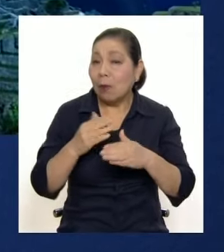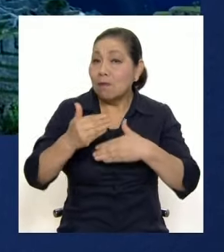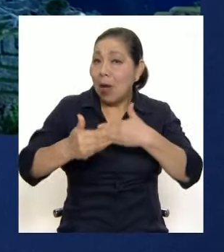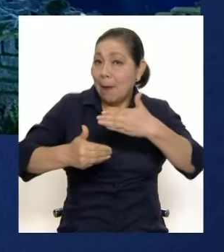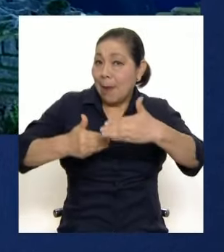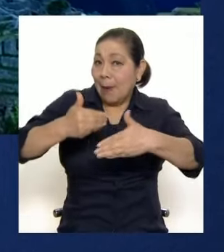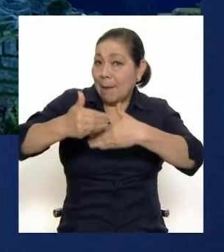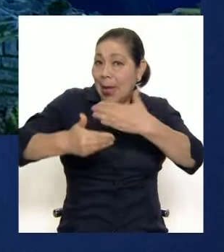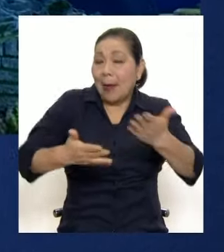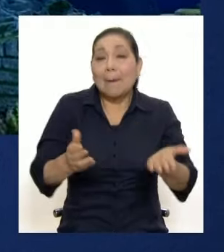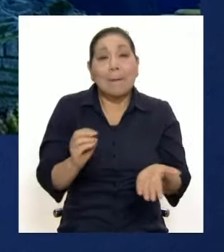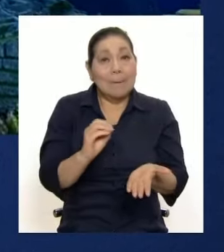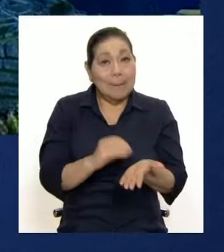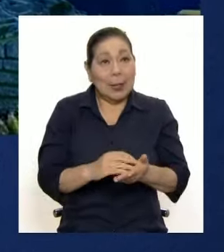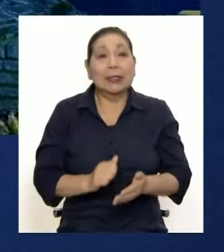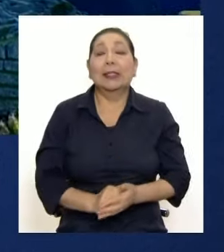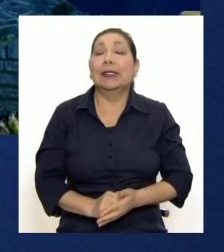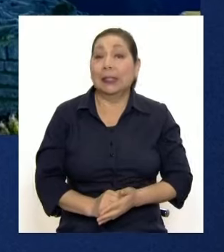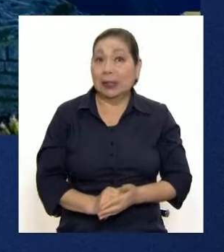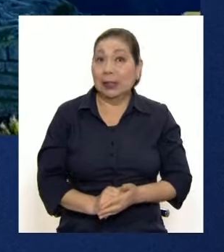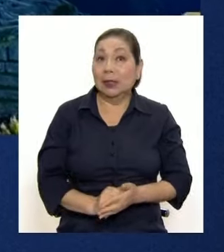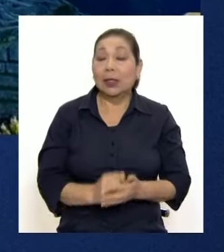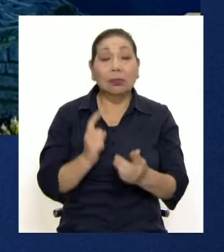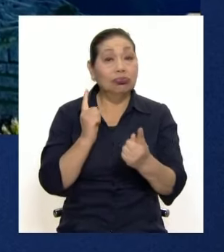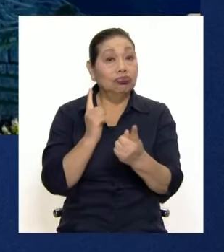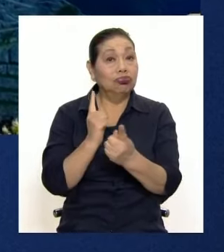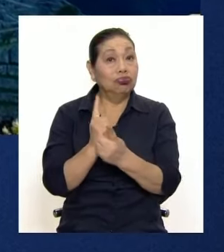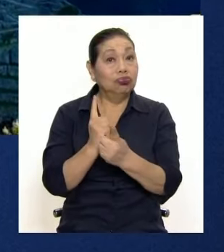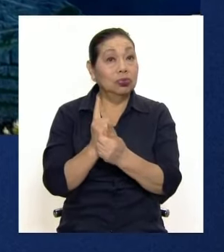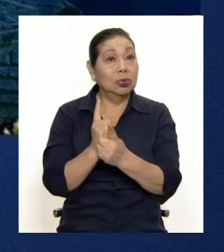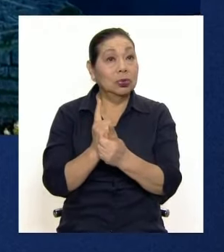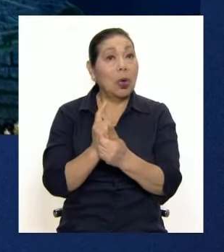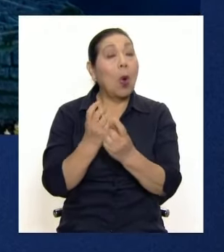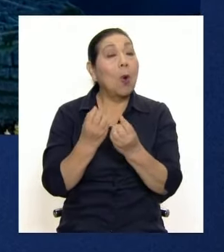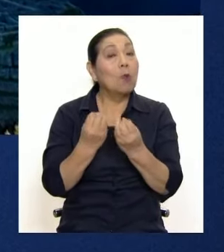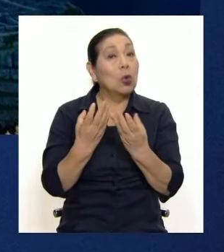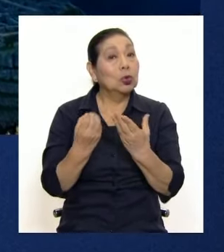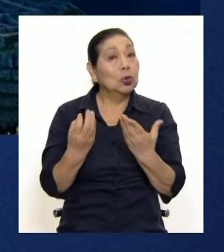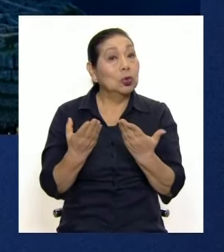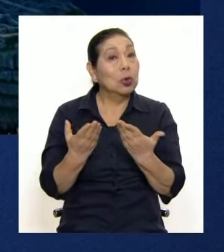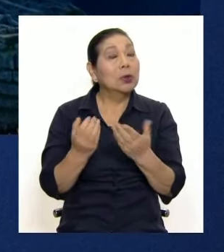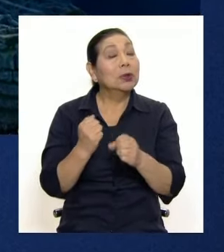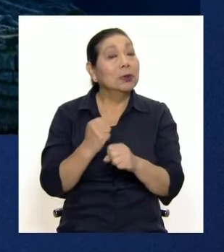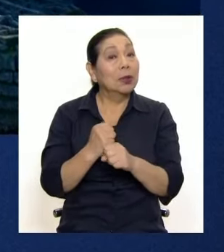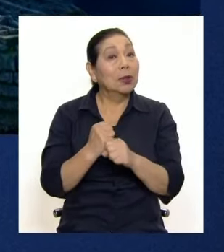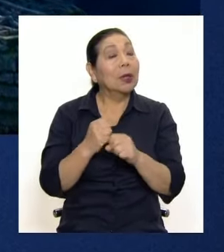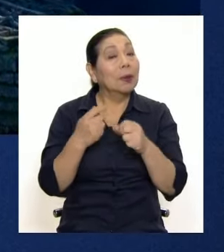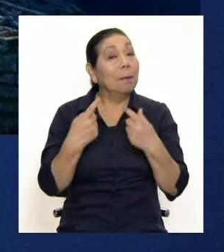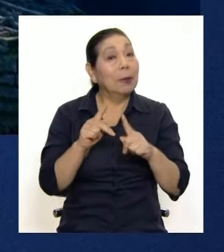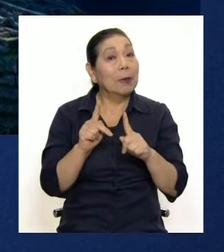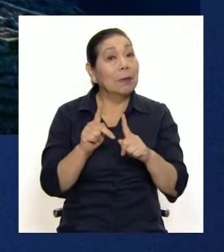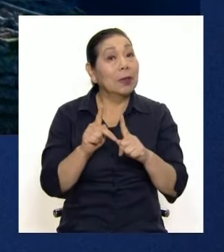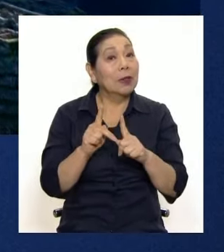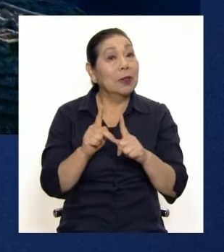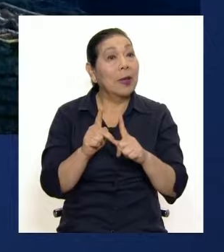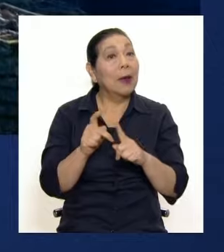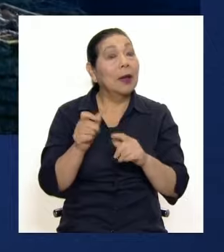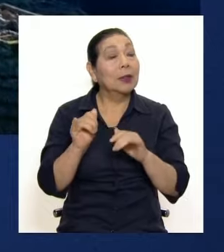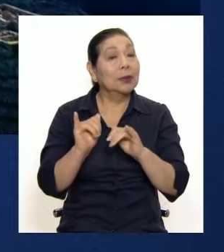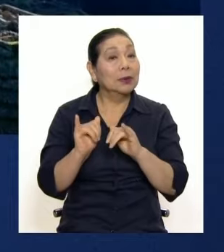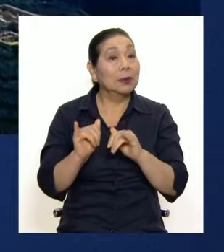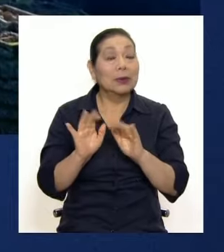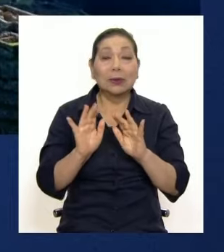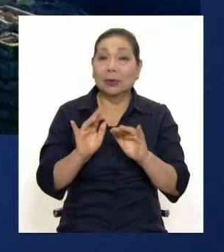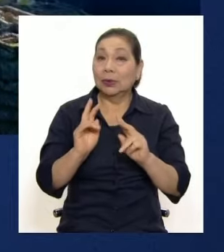vez más un destino de muchas actividades que permita que más gente se quede en